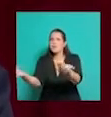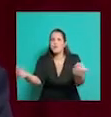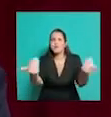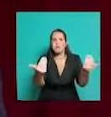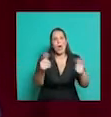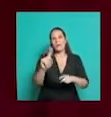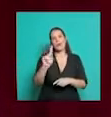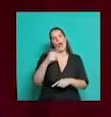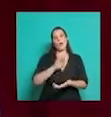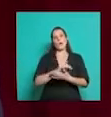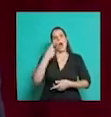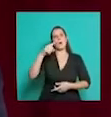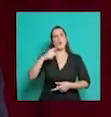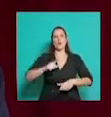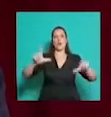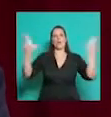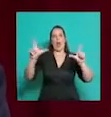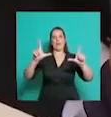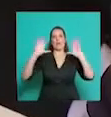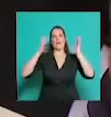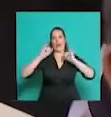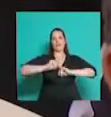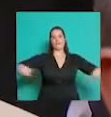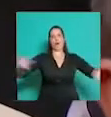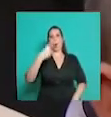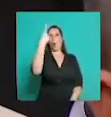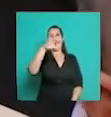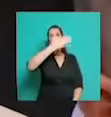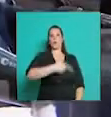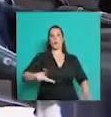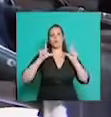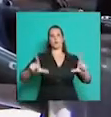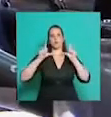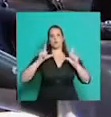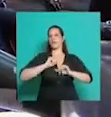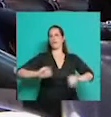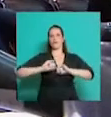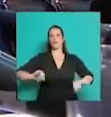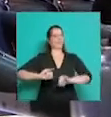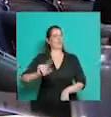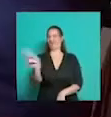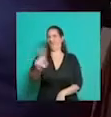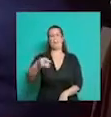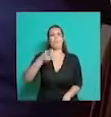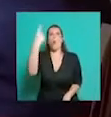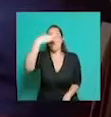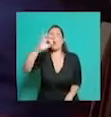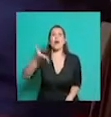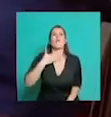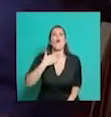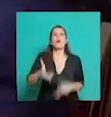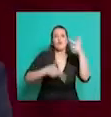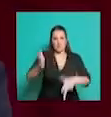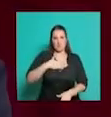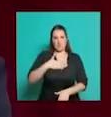muchas industrias pueden reconvertirse también en función de otras matrices. Pero a los empresarios que se les hace más difícil, no tengas dudas